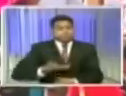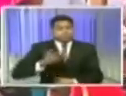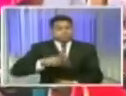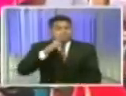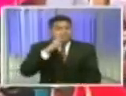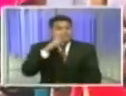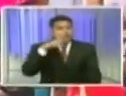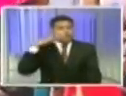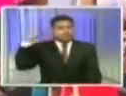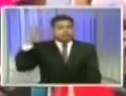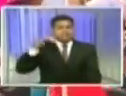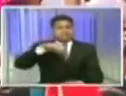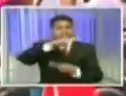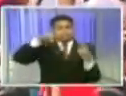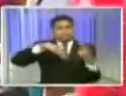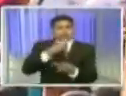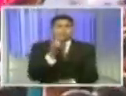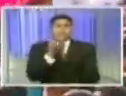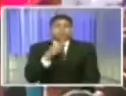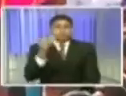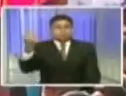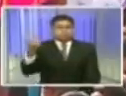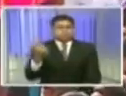¿Qué hubiéramos hecho si Zamora